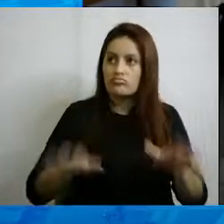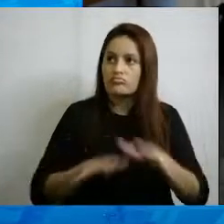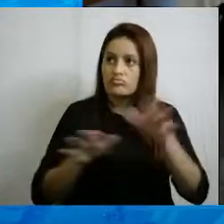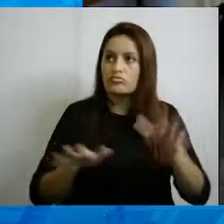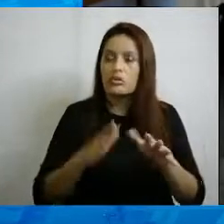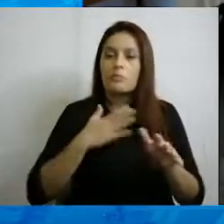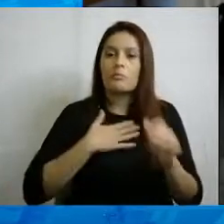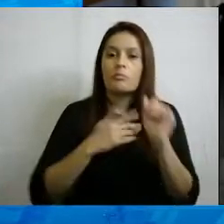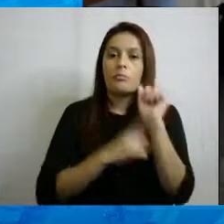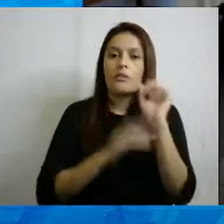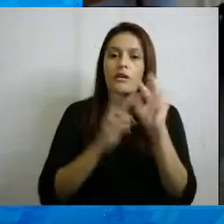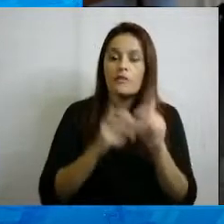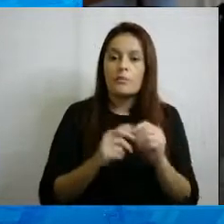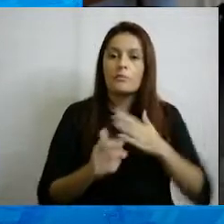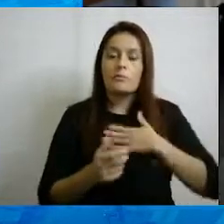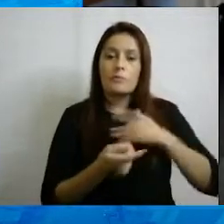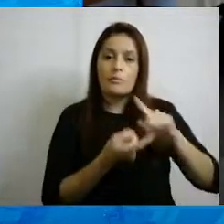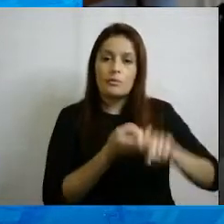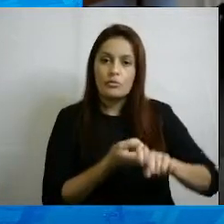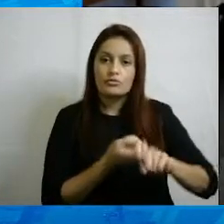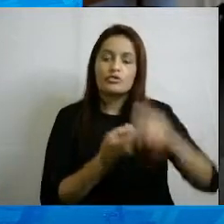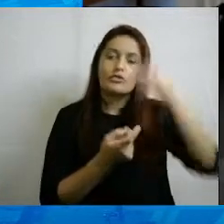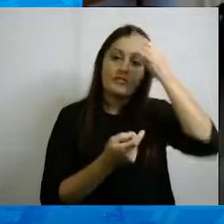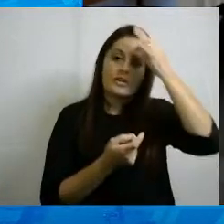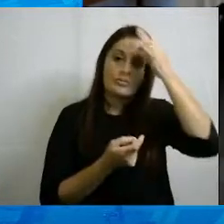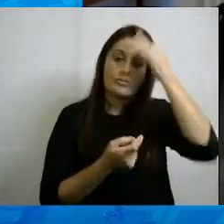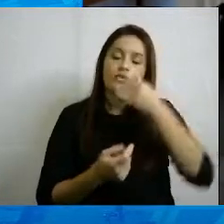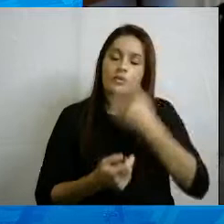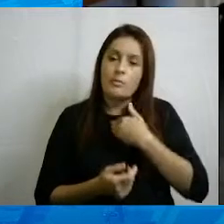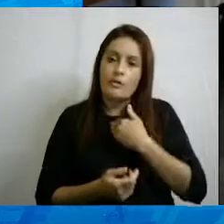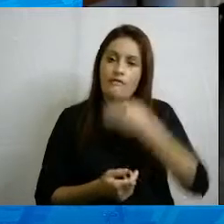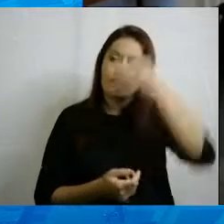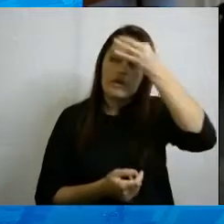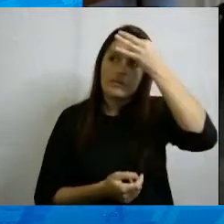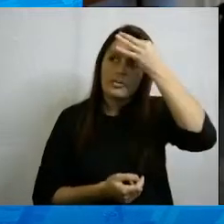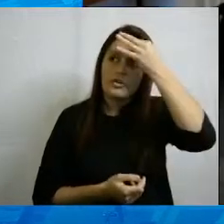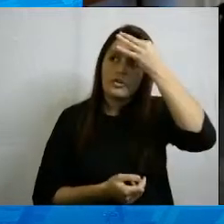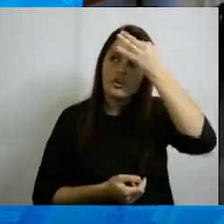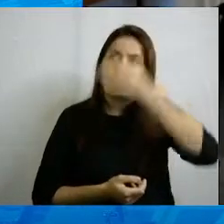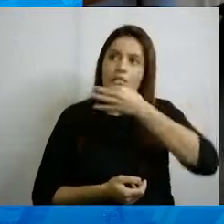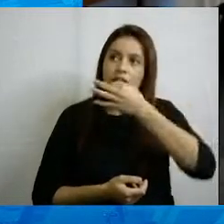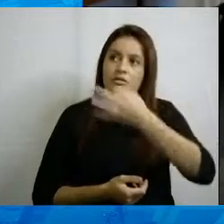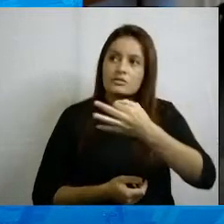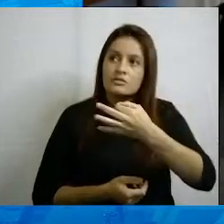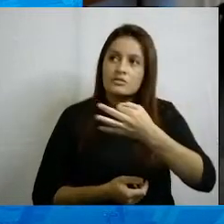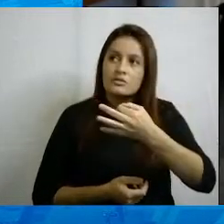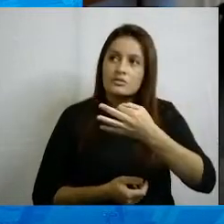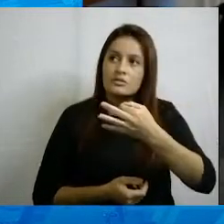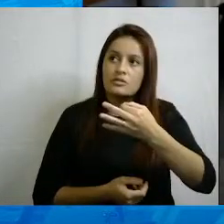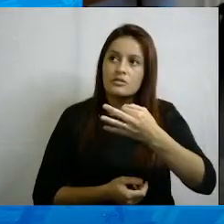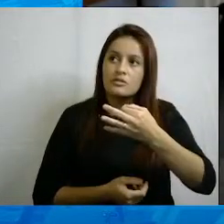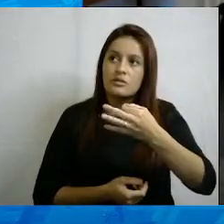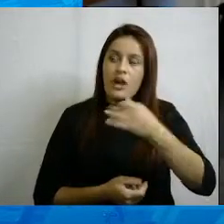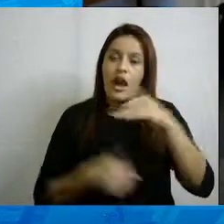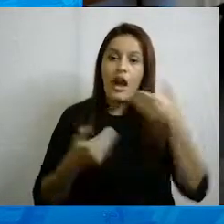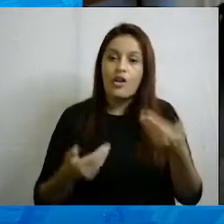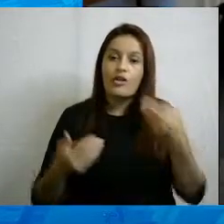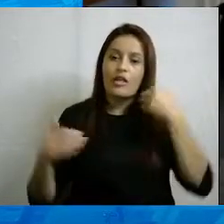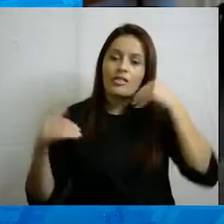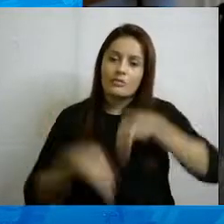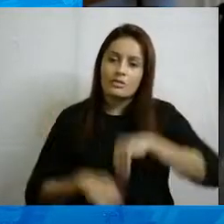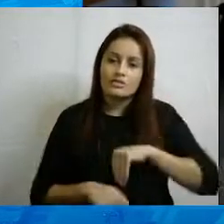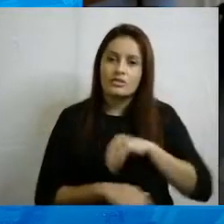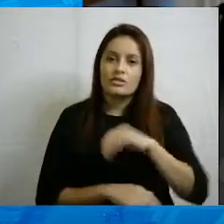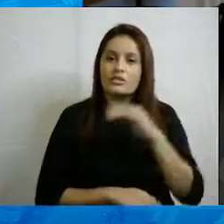familia. Mi esposa ahora que está enfermo, yo también. Y tengo una depresión muy severa que esta la traigo de